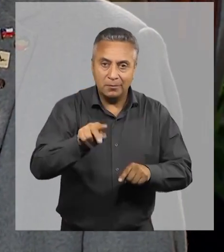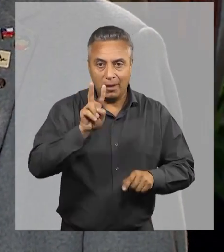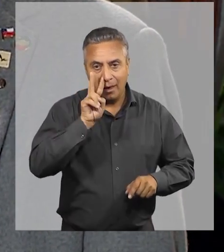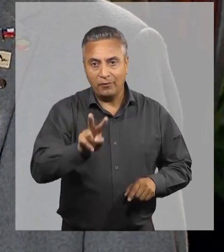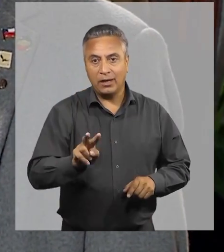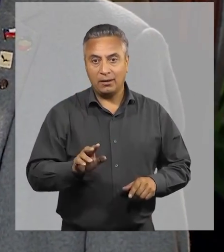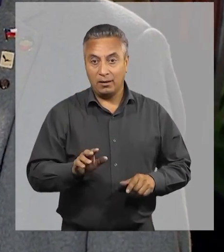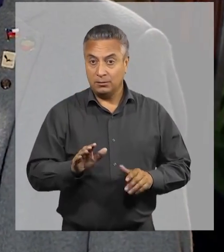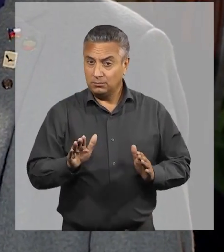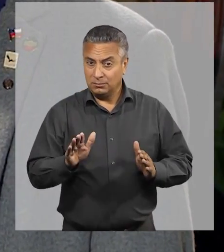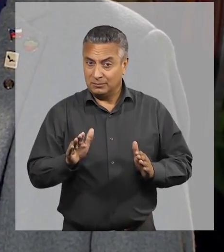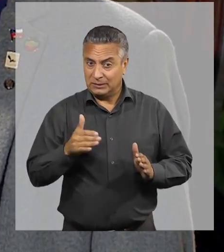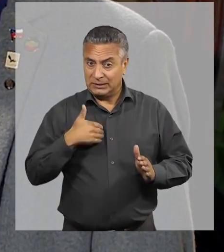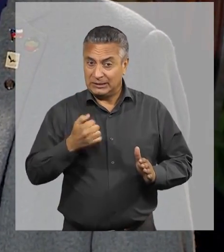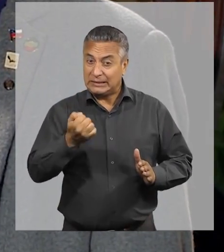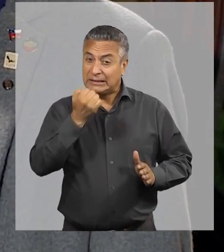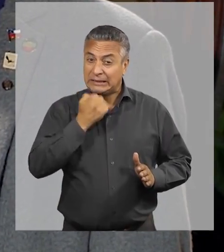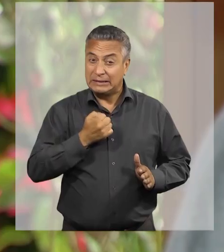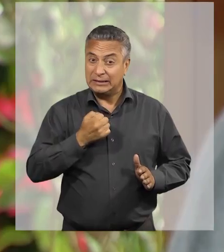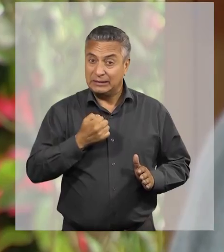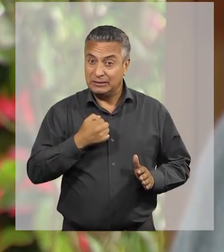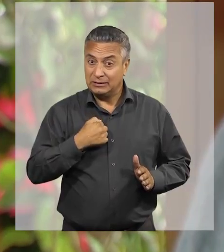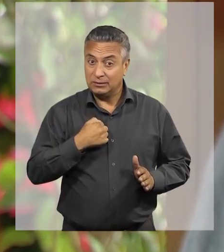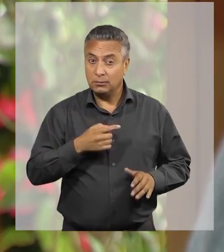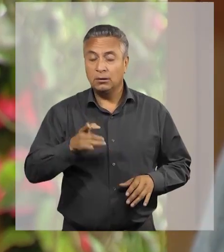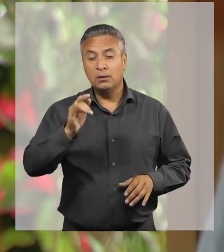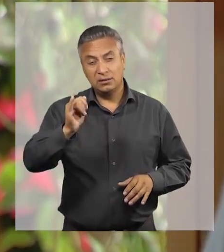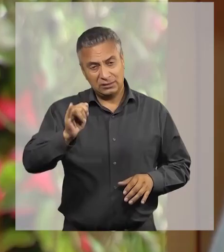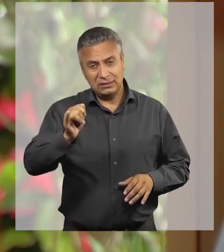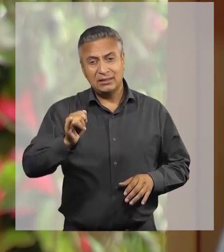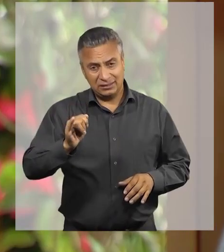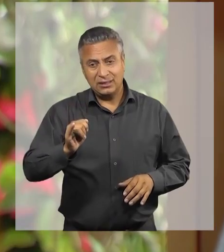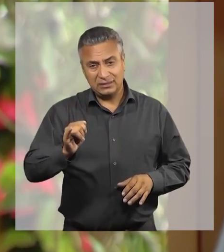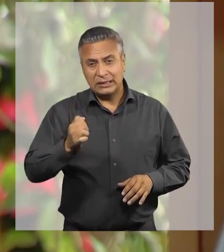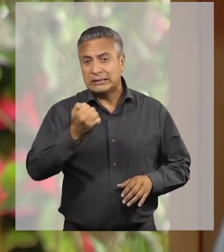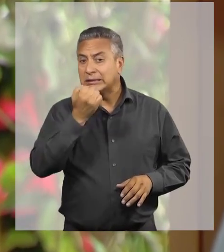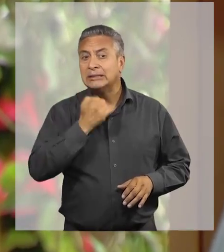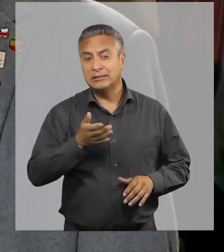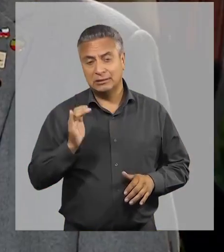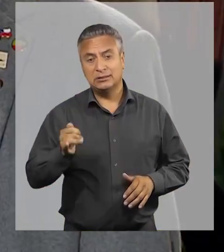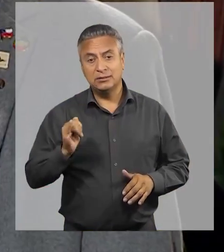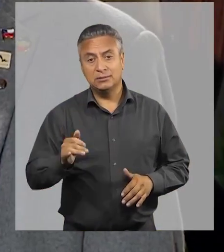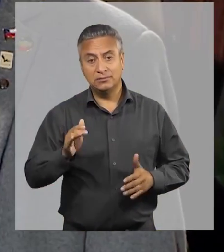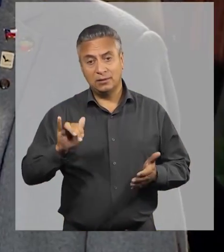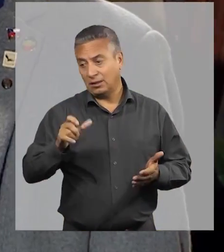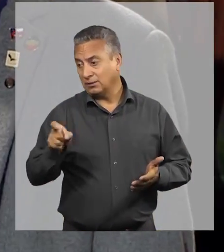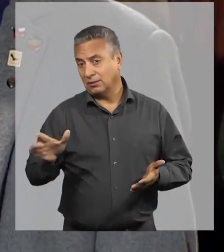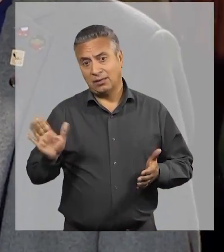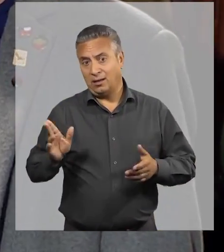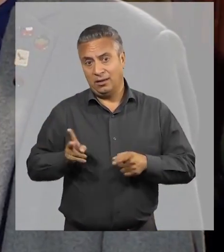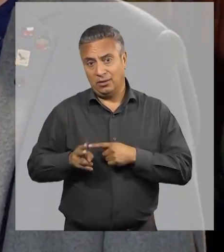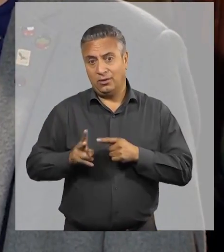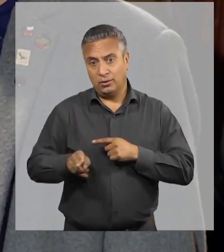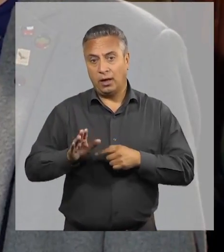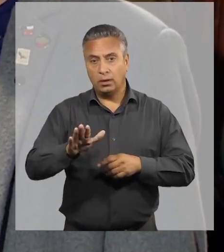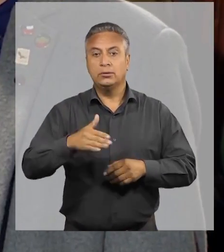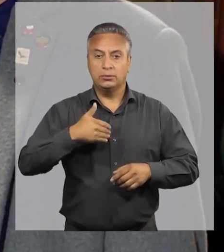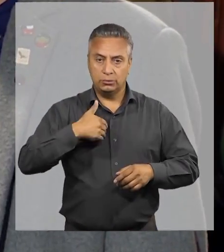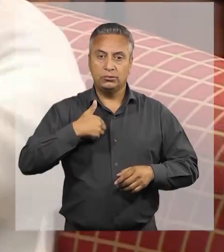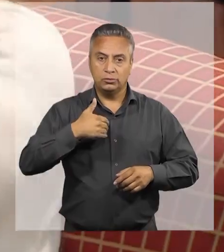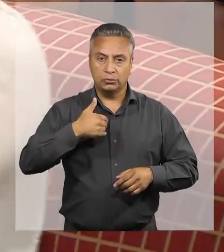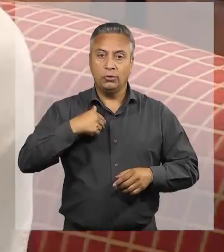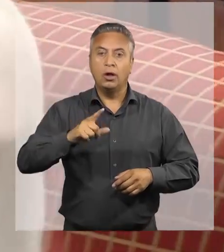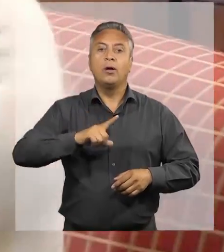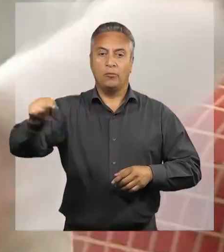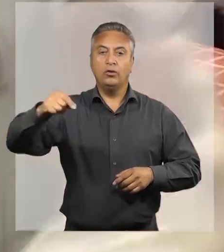verte. ¿Fue muy mala idea? Sí, fue mala idea. Así, ya, córtala. Ya, yo